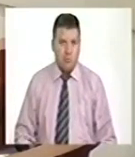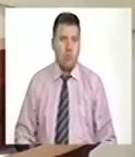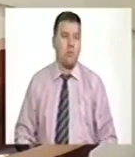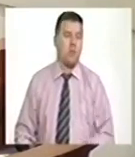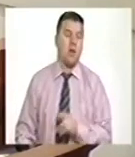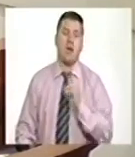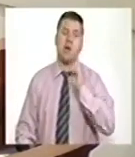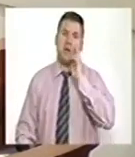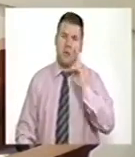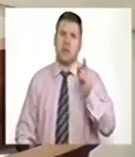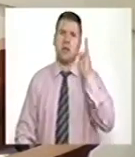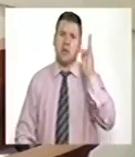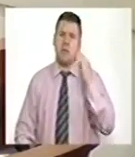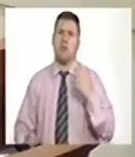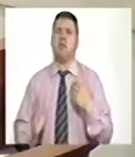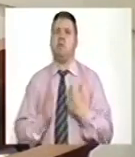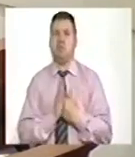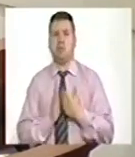Reconoce este testimonio